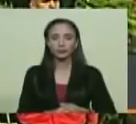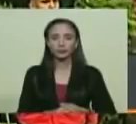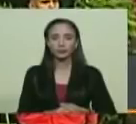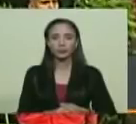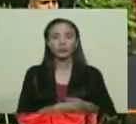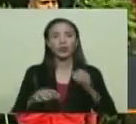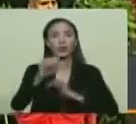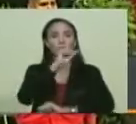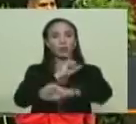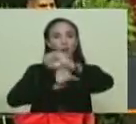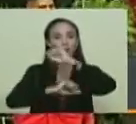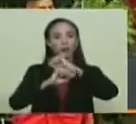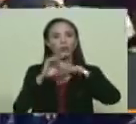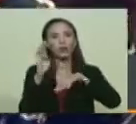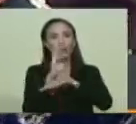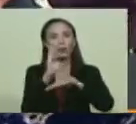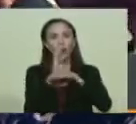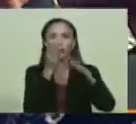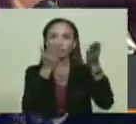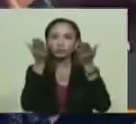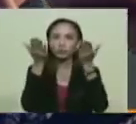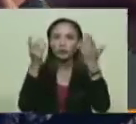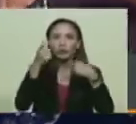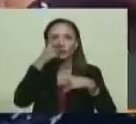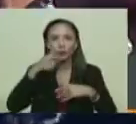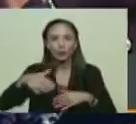y proteger y servir a nuestro pueblo.